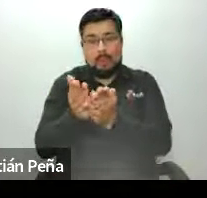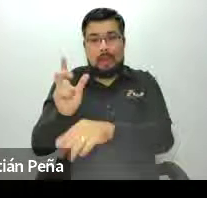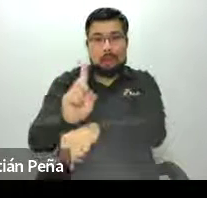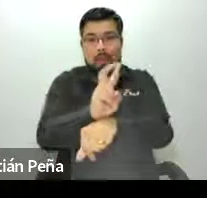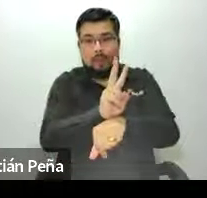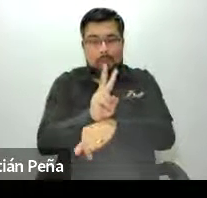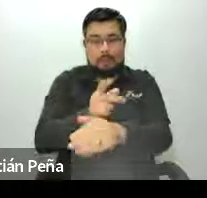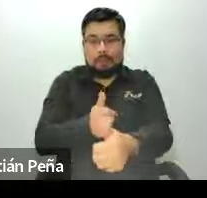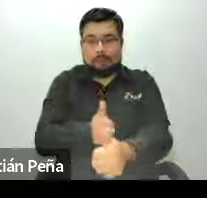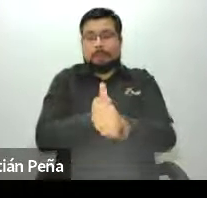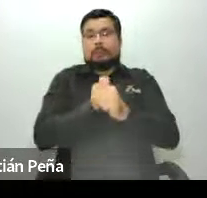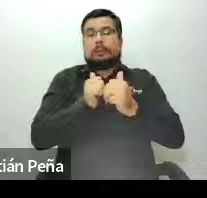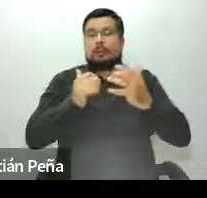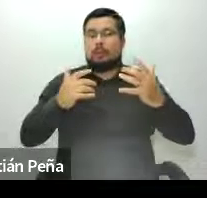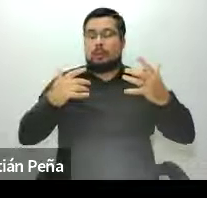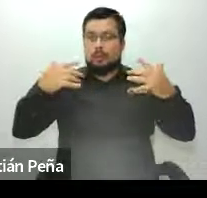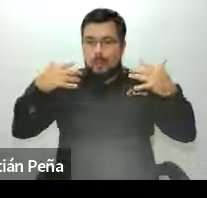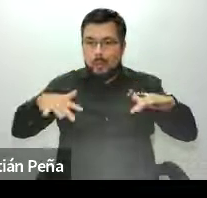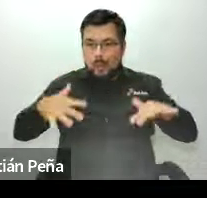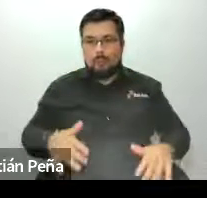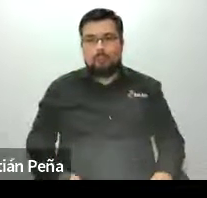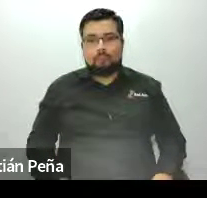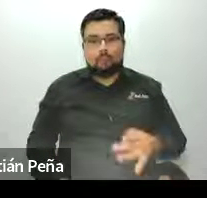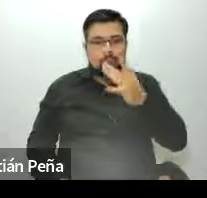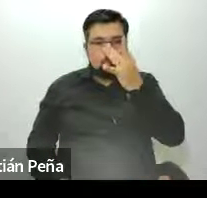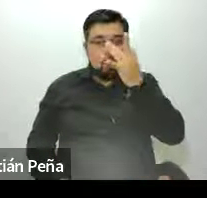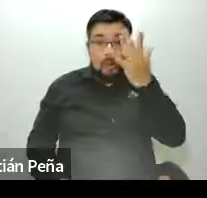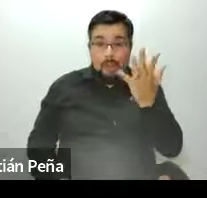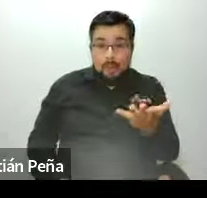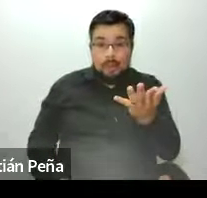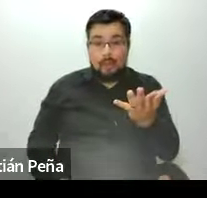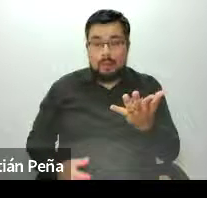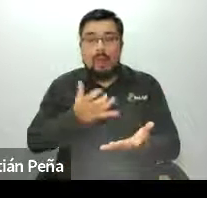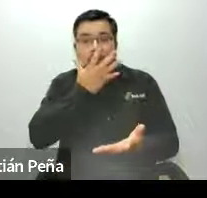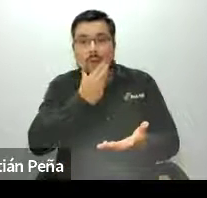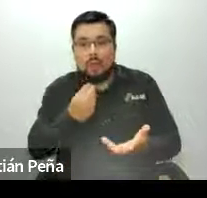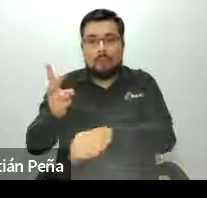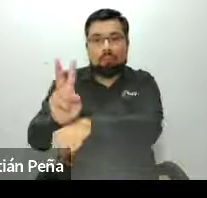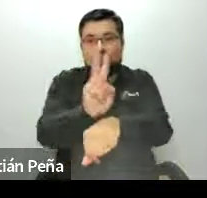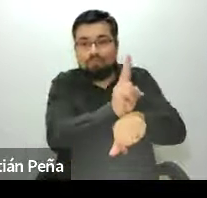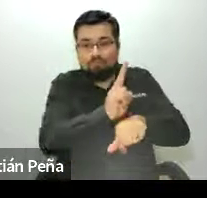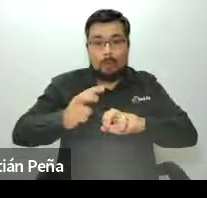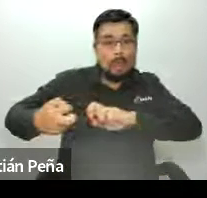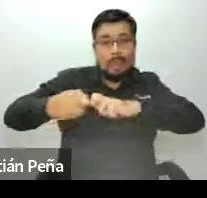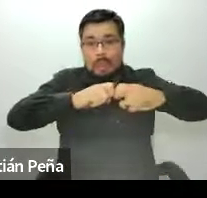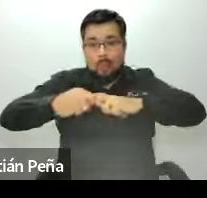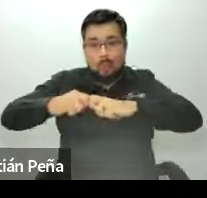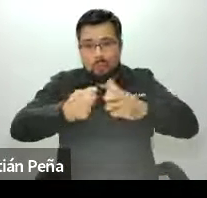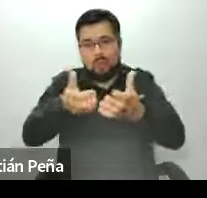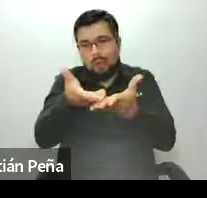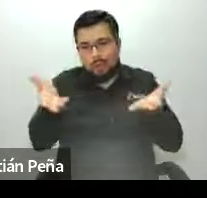muy aterrizado, ¿no? Y se daban estas bonitas discusiones con los disciplinares. Eso nomás quería como ponerle